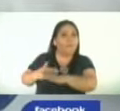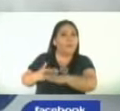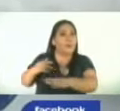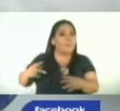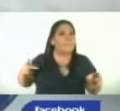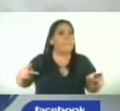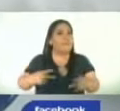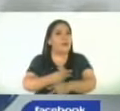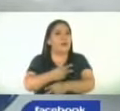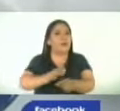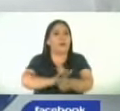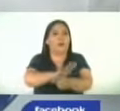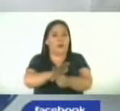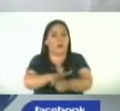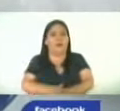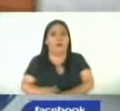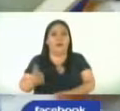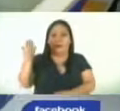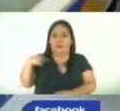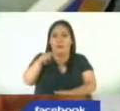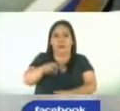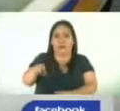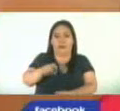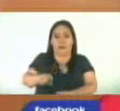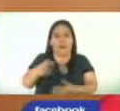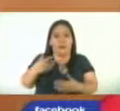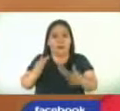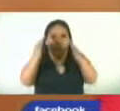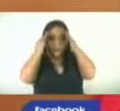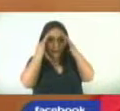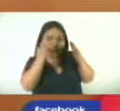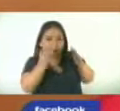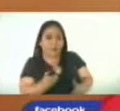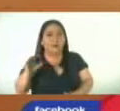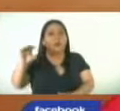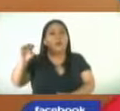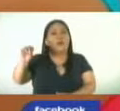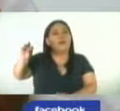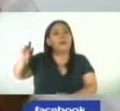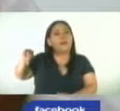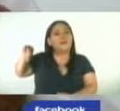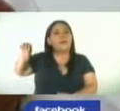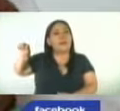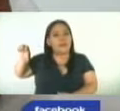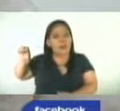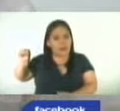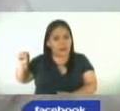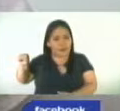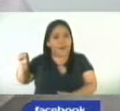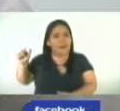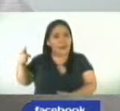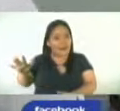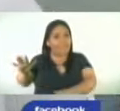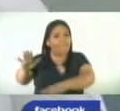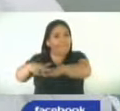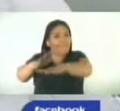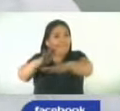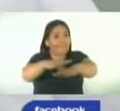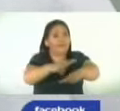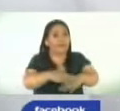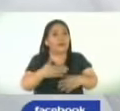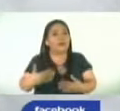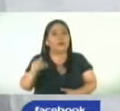coronavirus. En las últimas semanas, el sistema de vigilancia de la Organización Mundial de la Salud advirtió que en